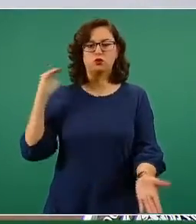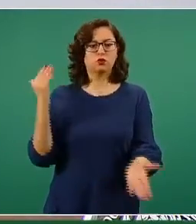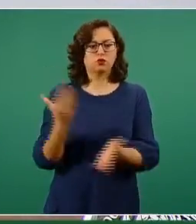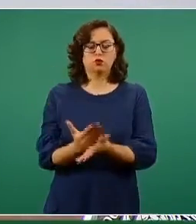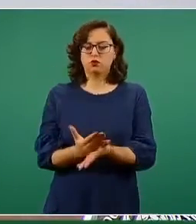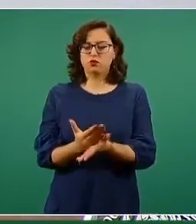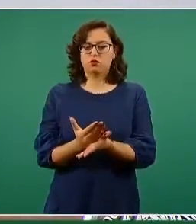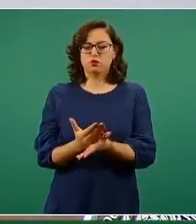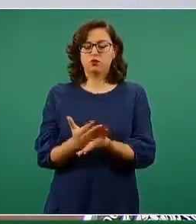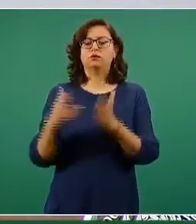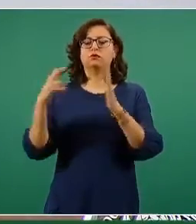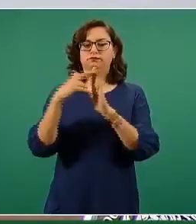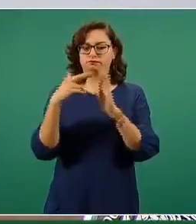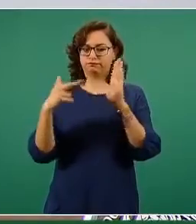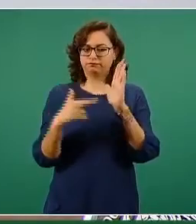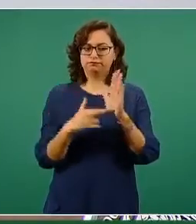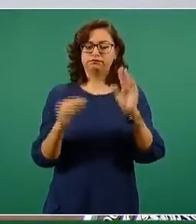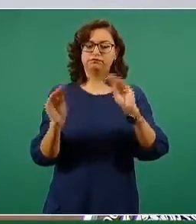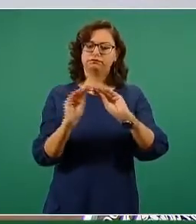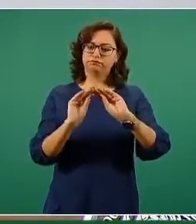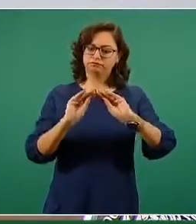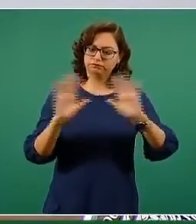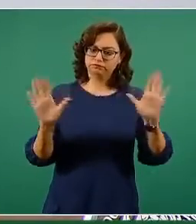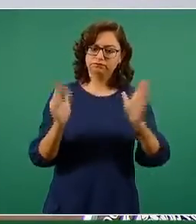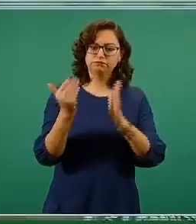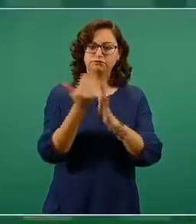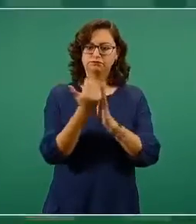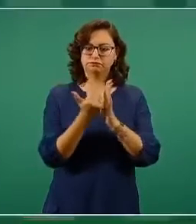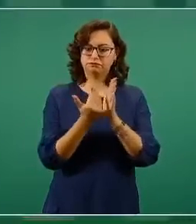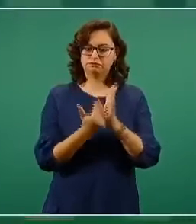establecer reglas claras